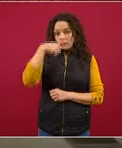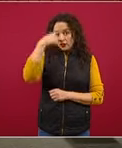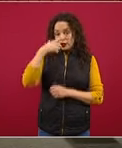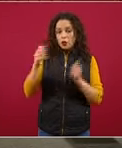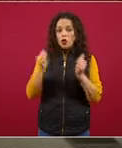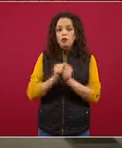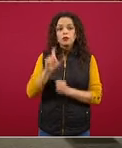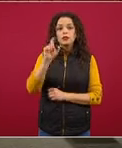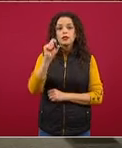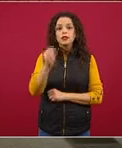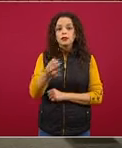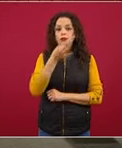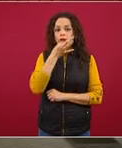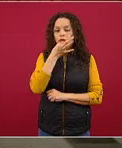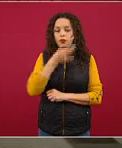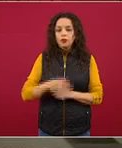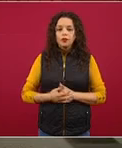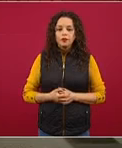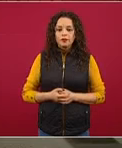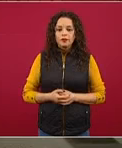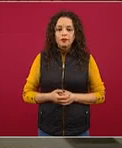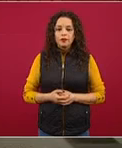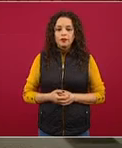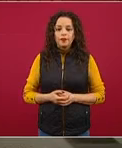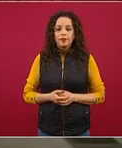7:20, son las